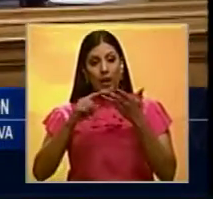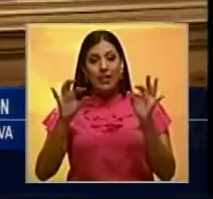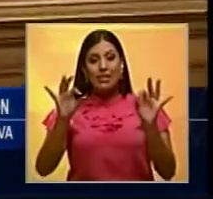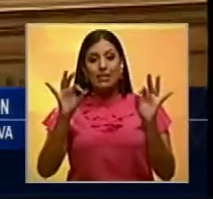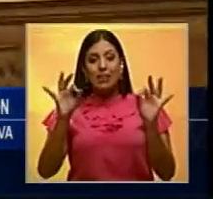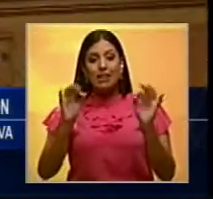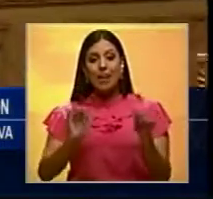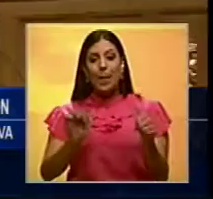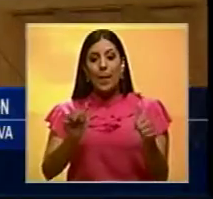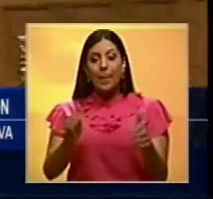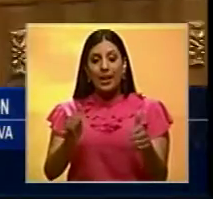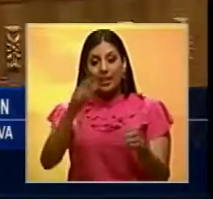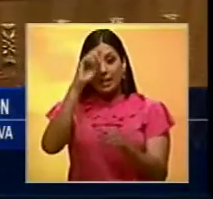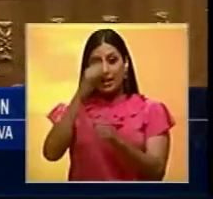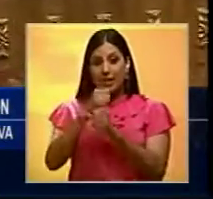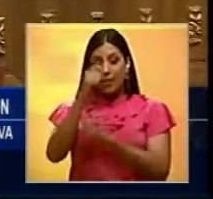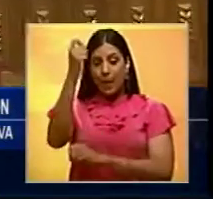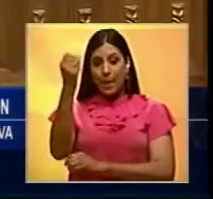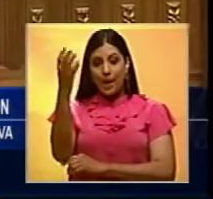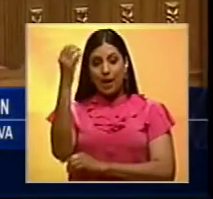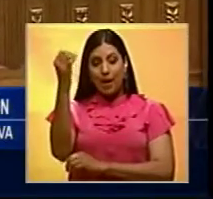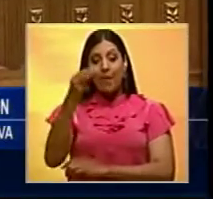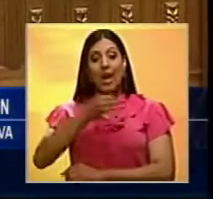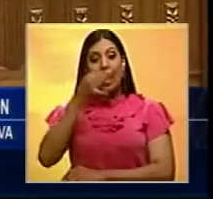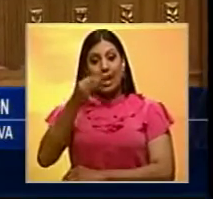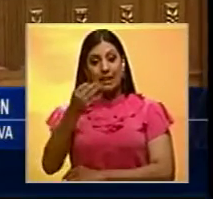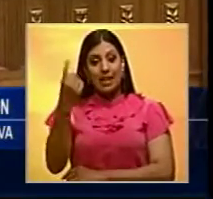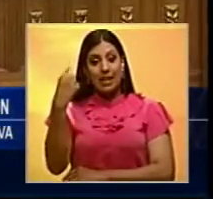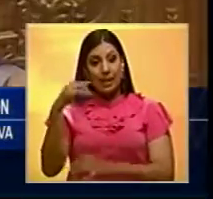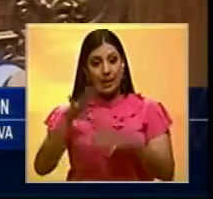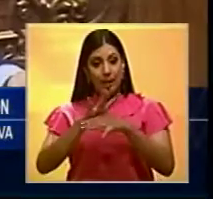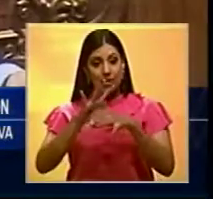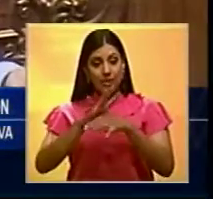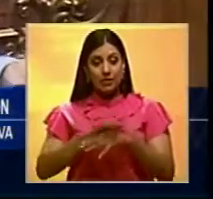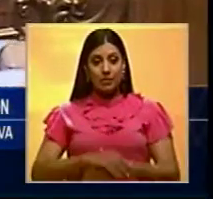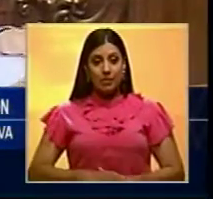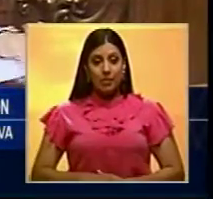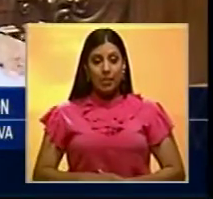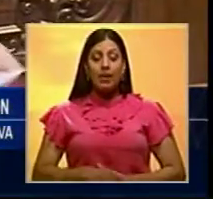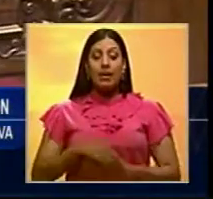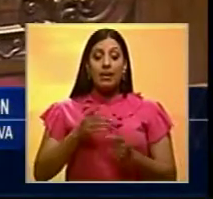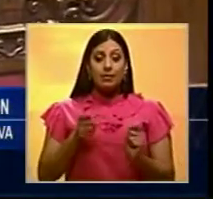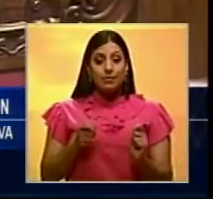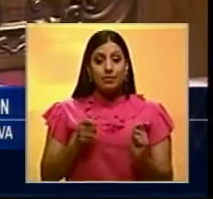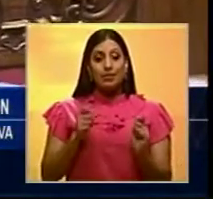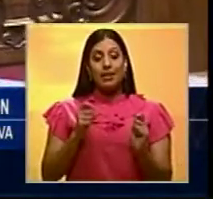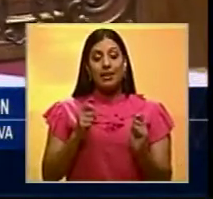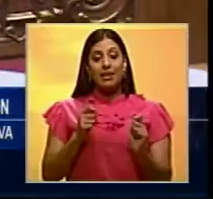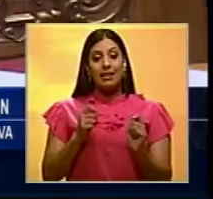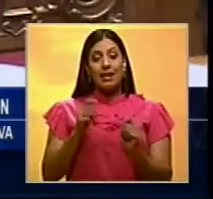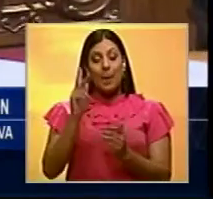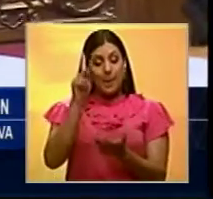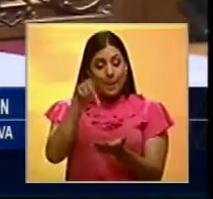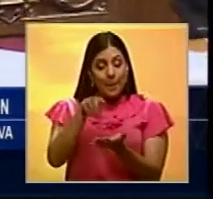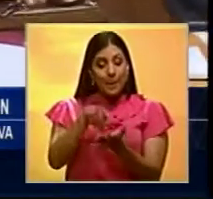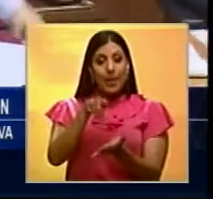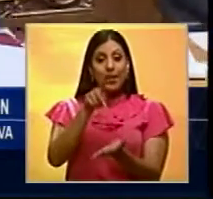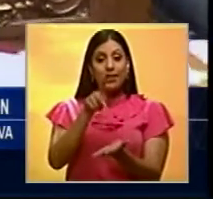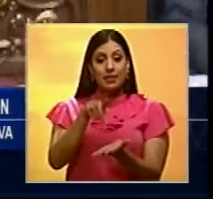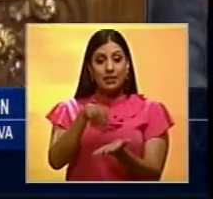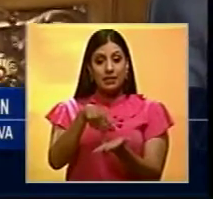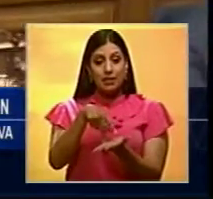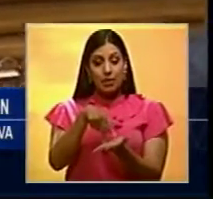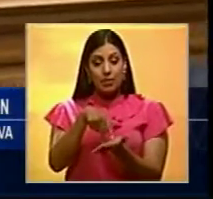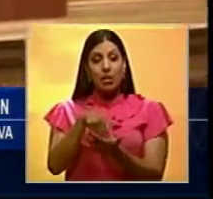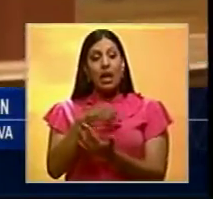al instalarse la plenaria del Parlamento la tarde de este martes. Como se trata de una participación